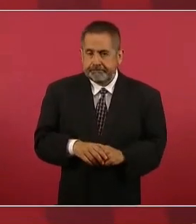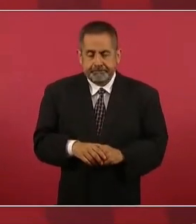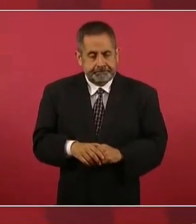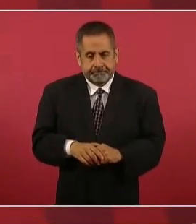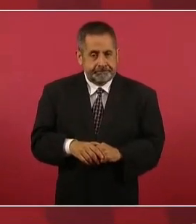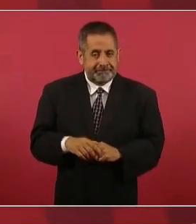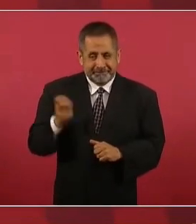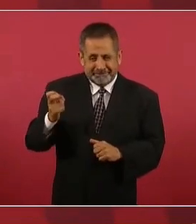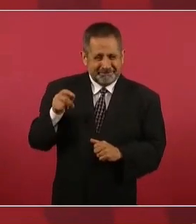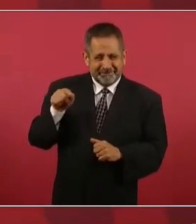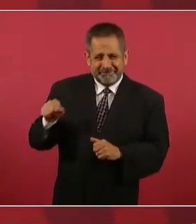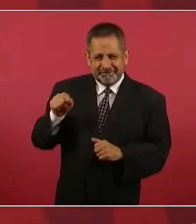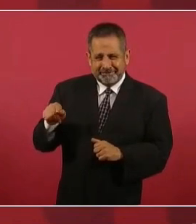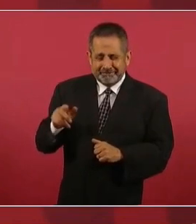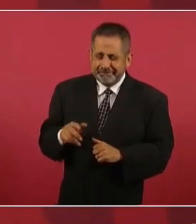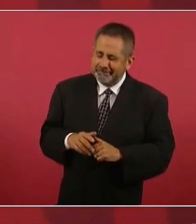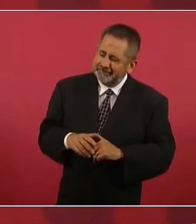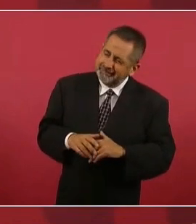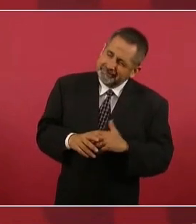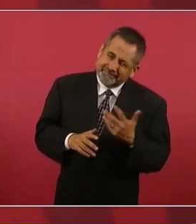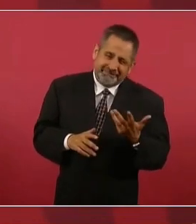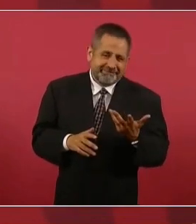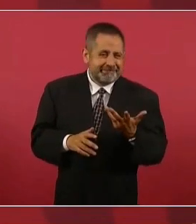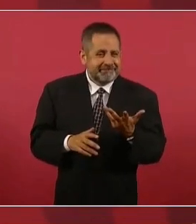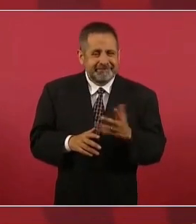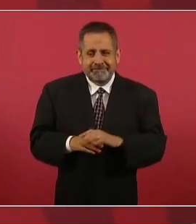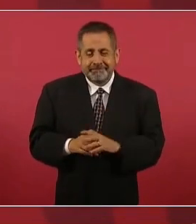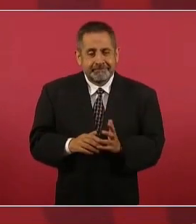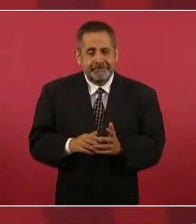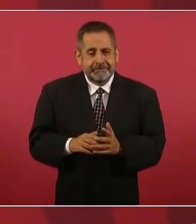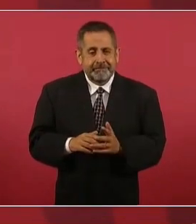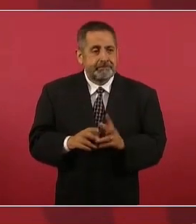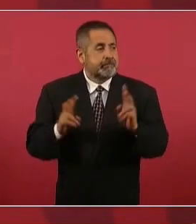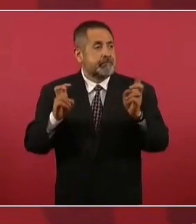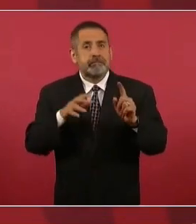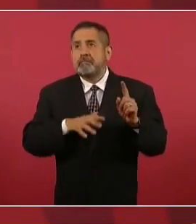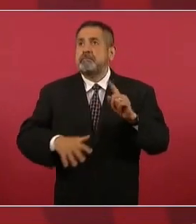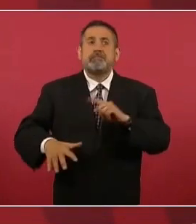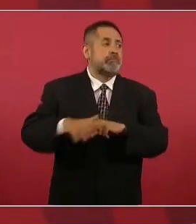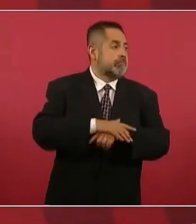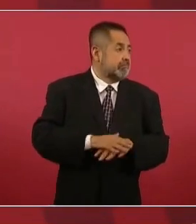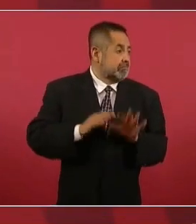puede aceptarse en condiciones de normalidad,